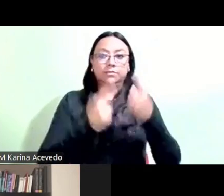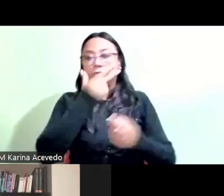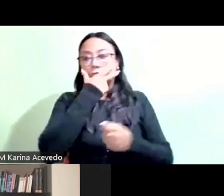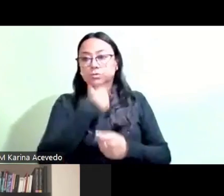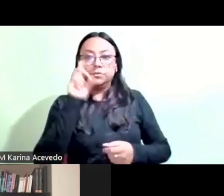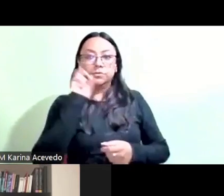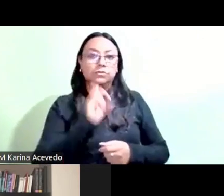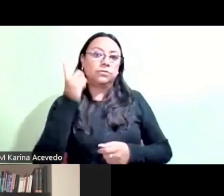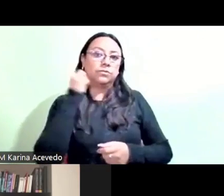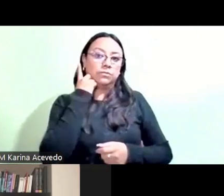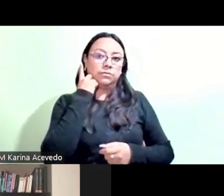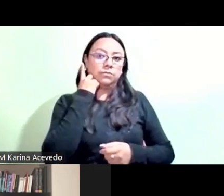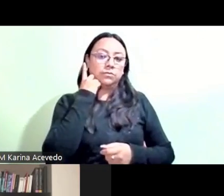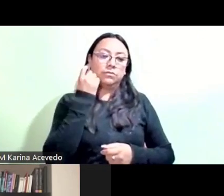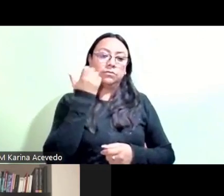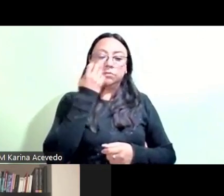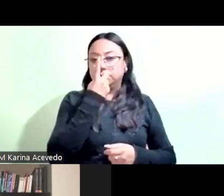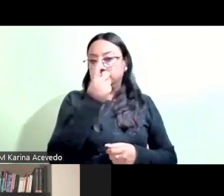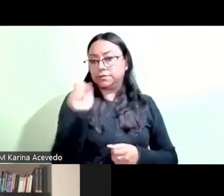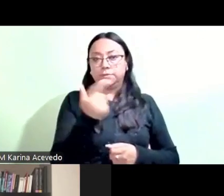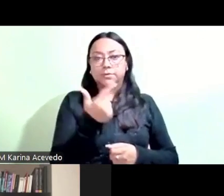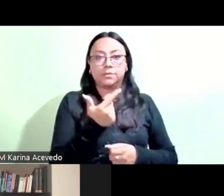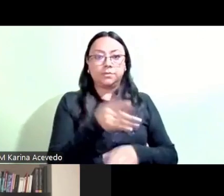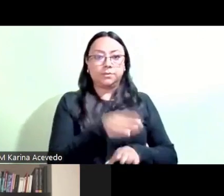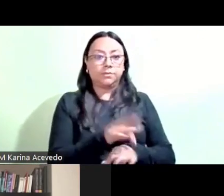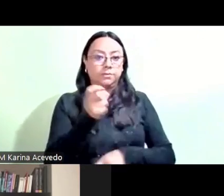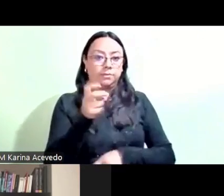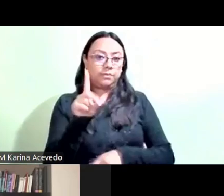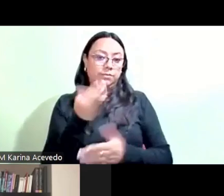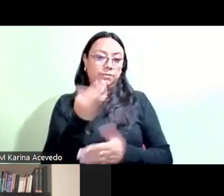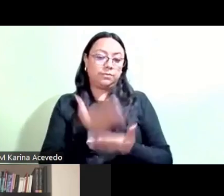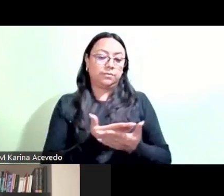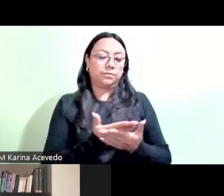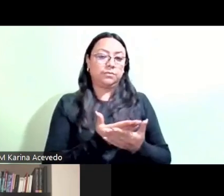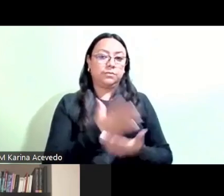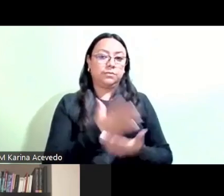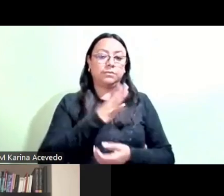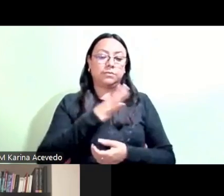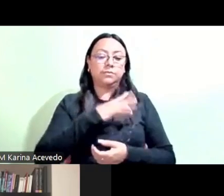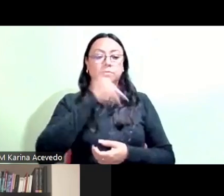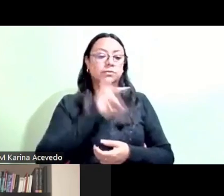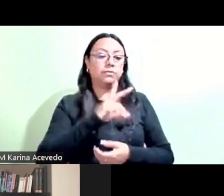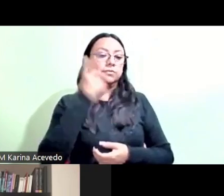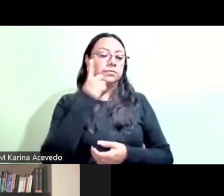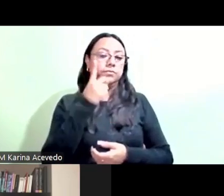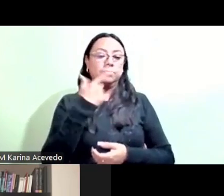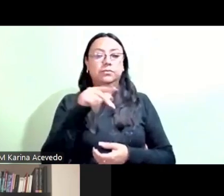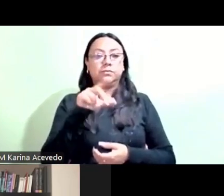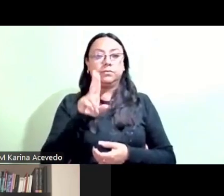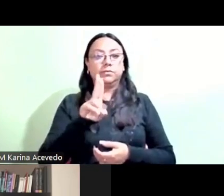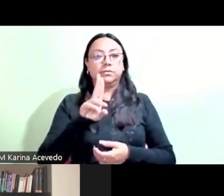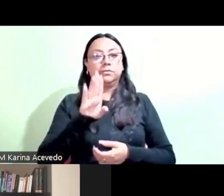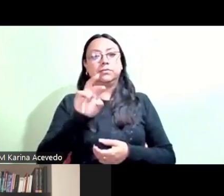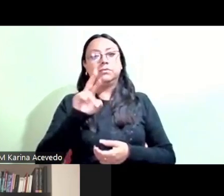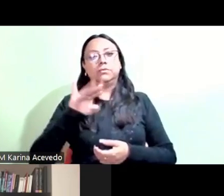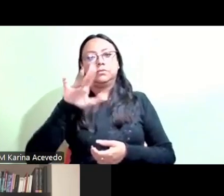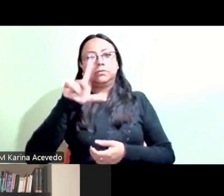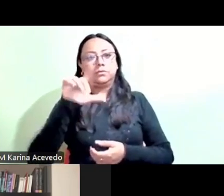hacer uso de la palabra? Está la diputada Gabriela Salido. ¿Alguien